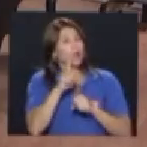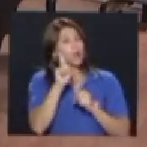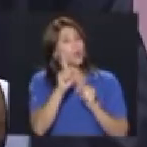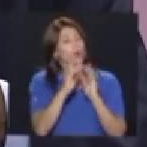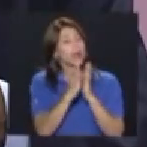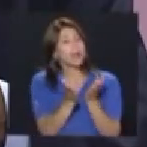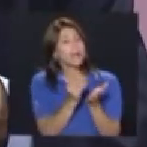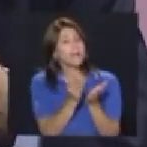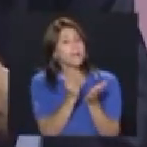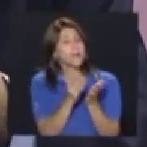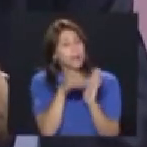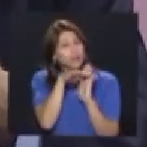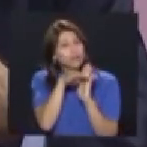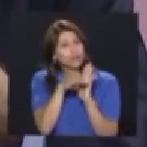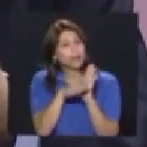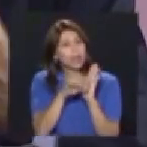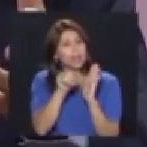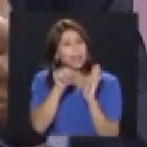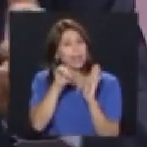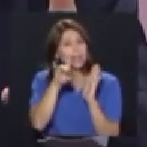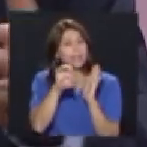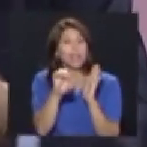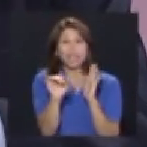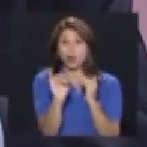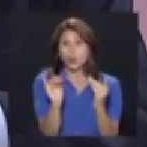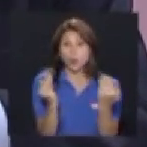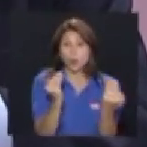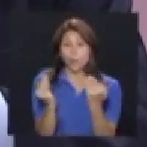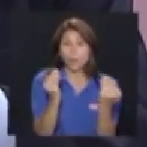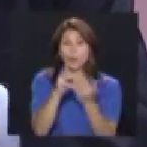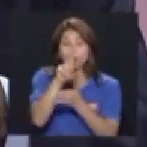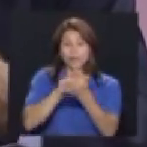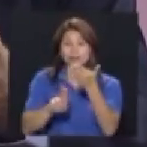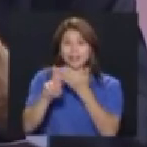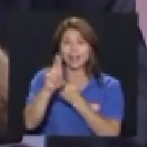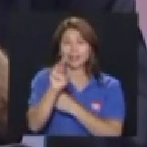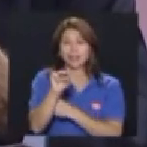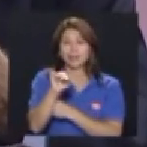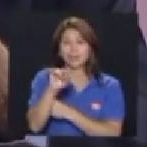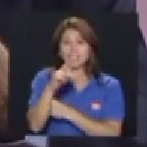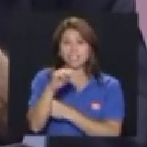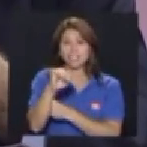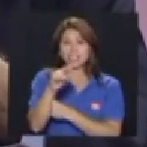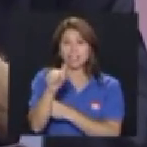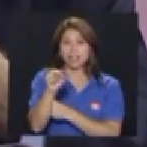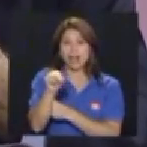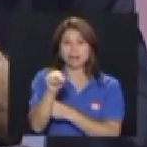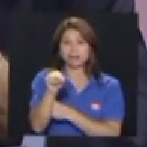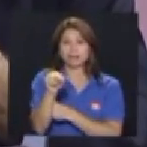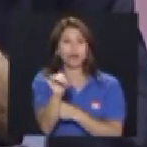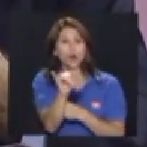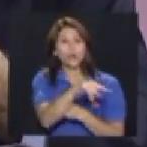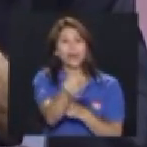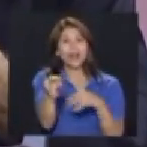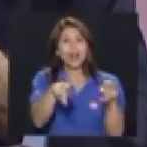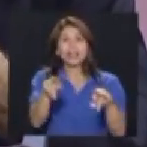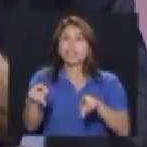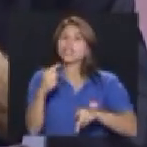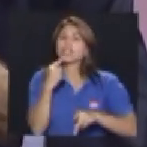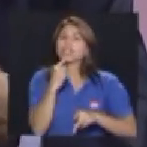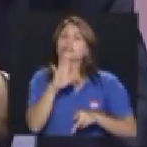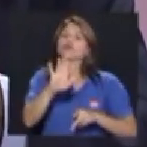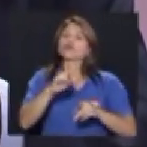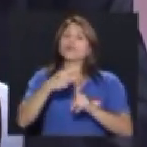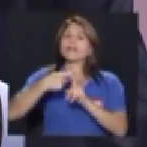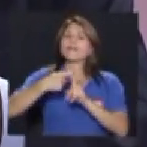Michigan, que es un índice de satisfacción de la gente? Yo le dije, me parece que hay algo mejor, y es